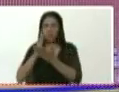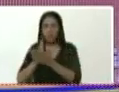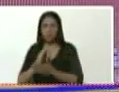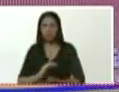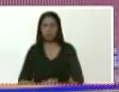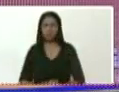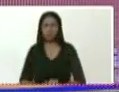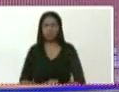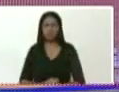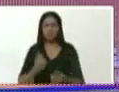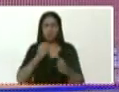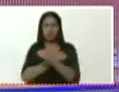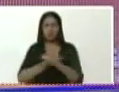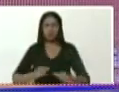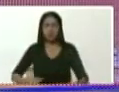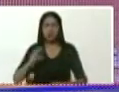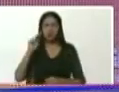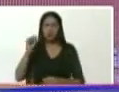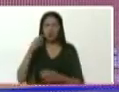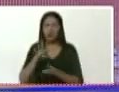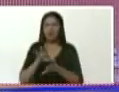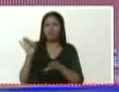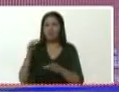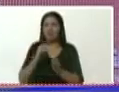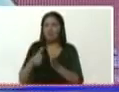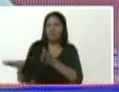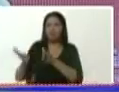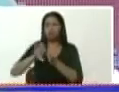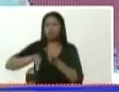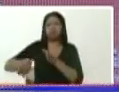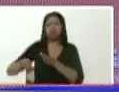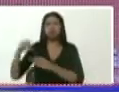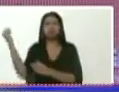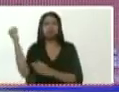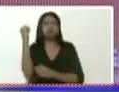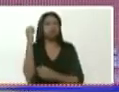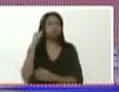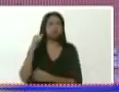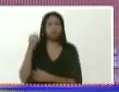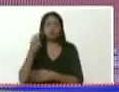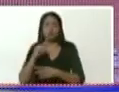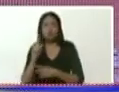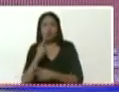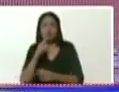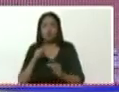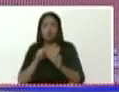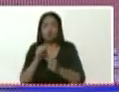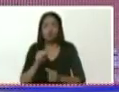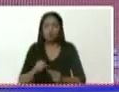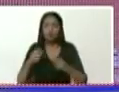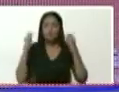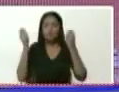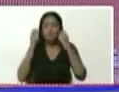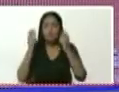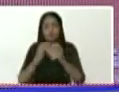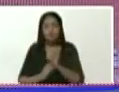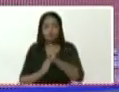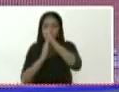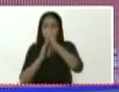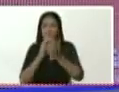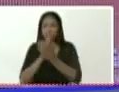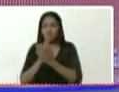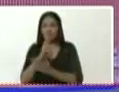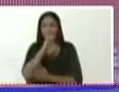Nacional Bolivariana no puede estar en la retaguardia, o a un lado, o arriba, o abajo. Tiene que estar en la vanguardia, como estuvo